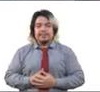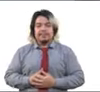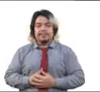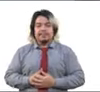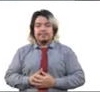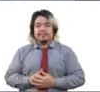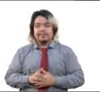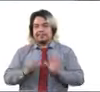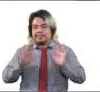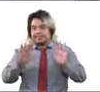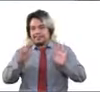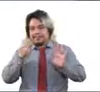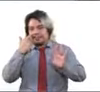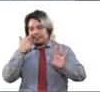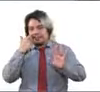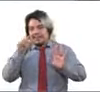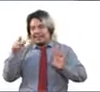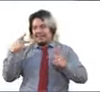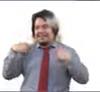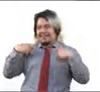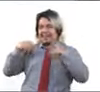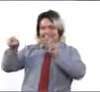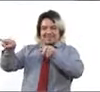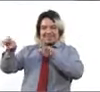Van a pensar que traigo porra.